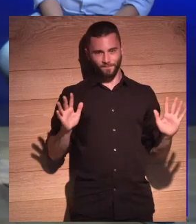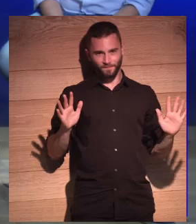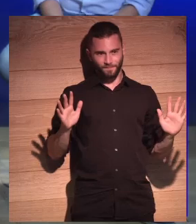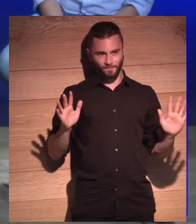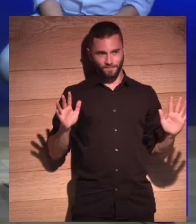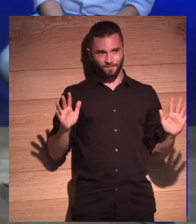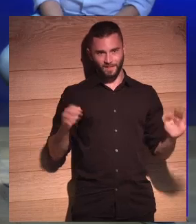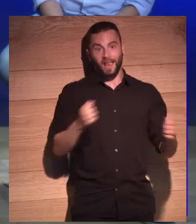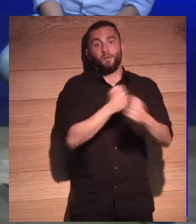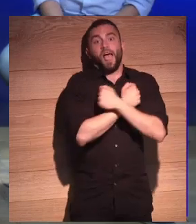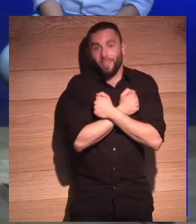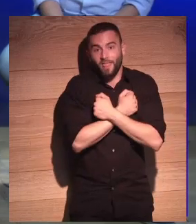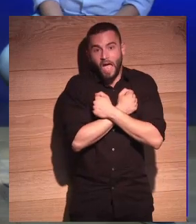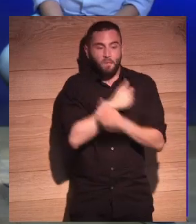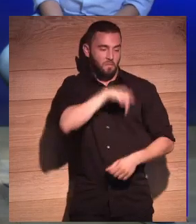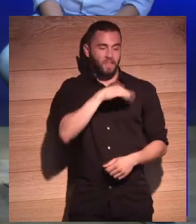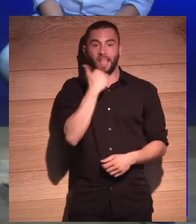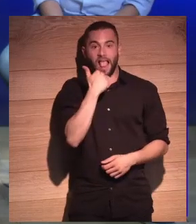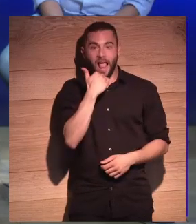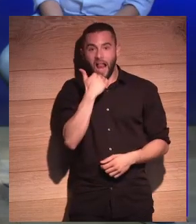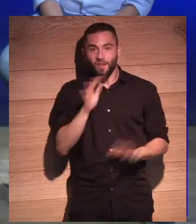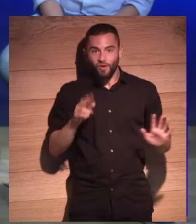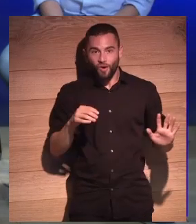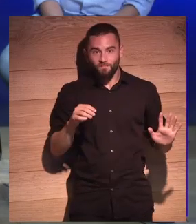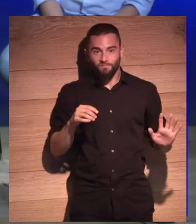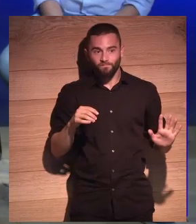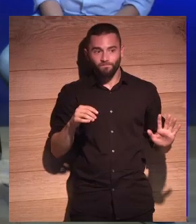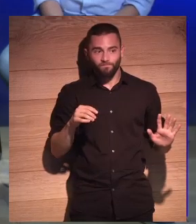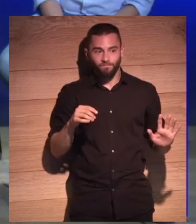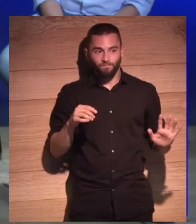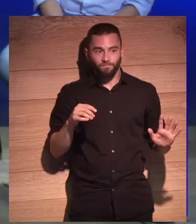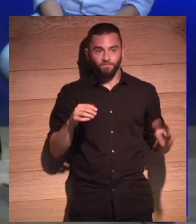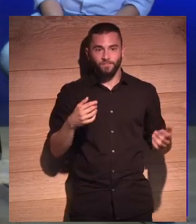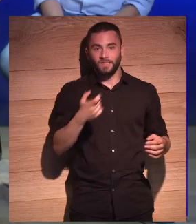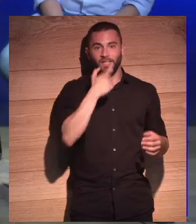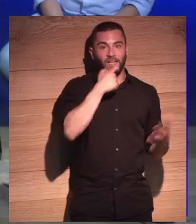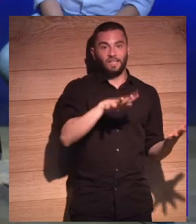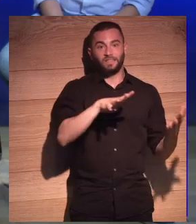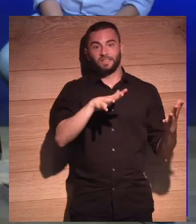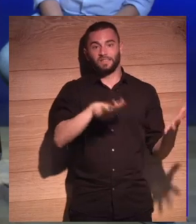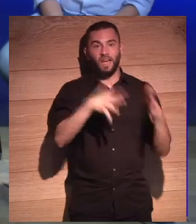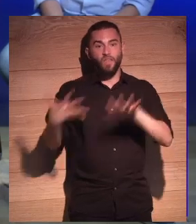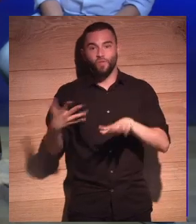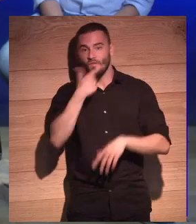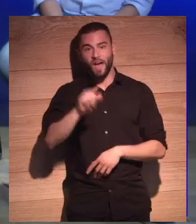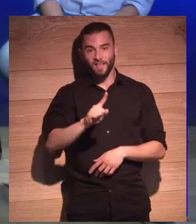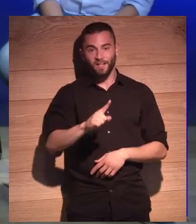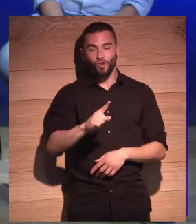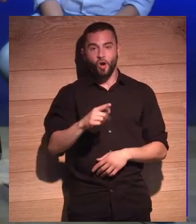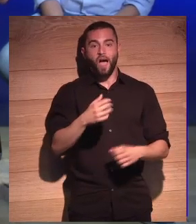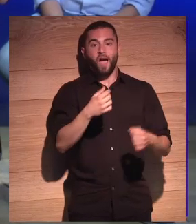abrazamos y realmente sientes algo. O sea, no es una traducción fácil del inglés, tienes que amarla porque vas